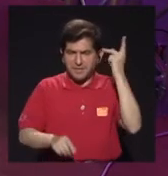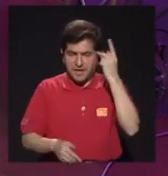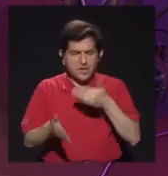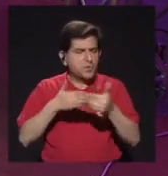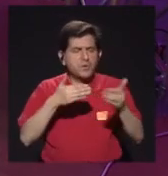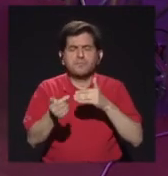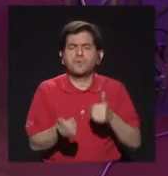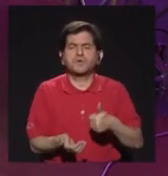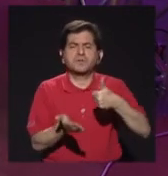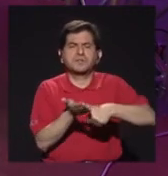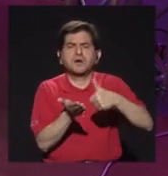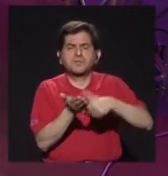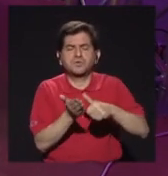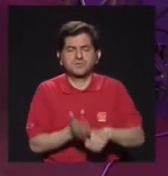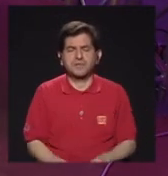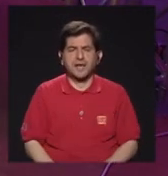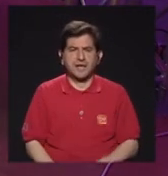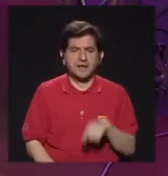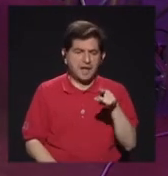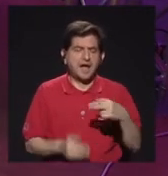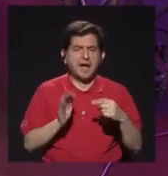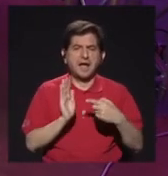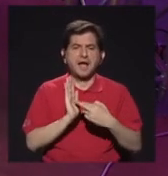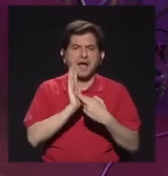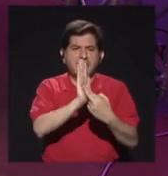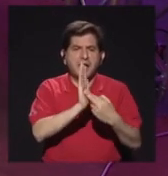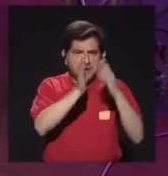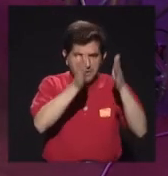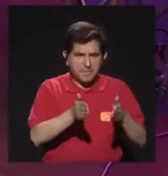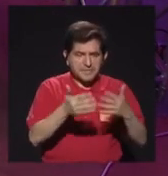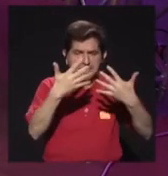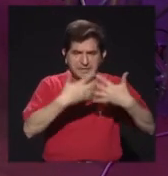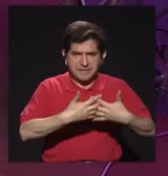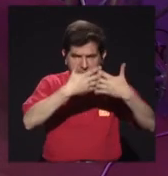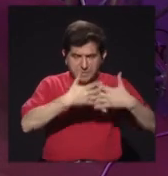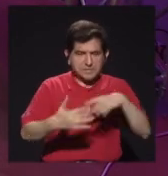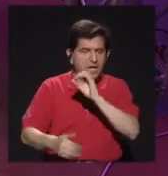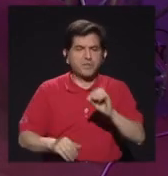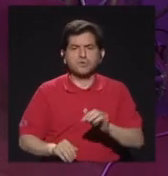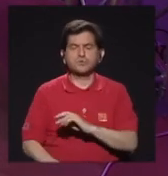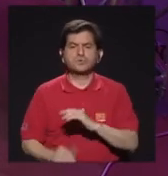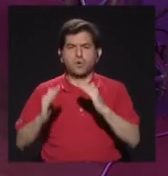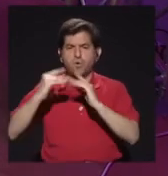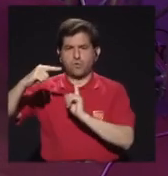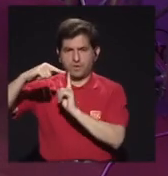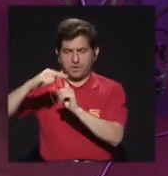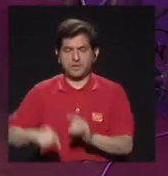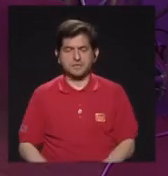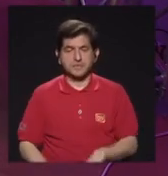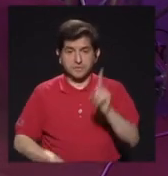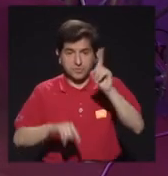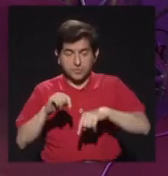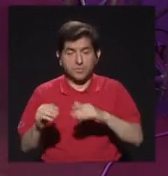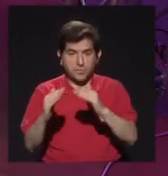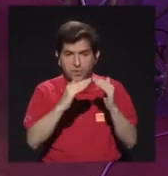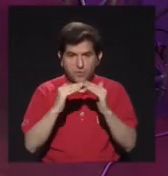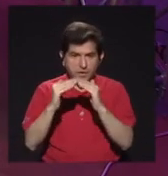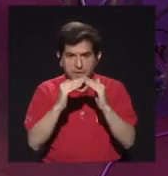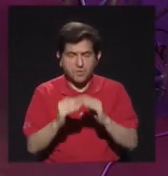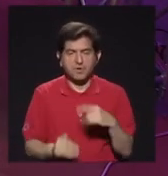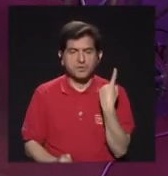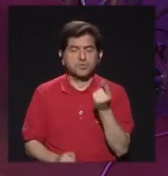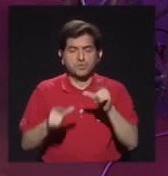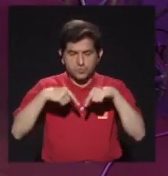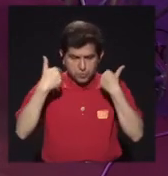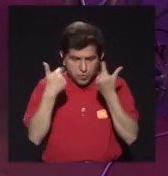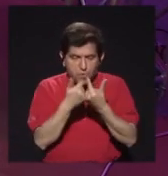votar por un representante de empresarios representante de iglesias no es posible que un diputado bayo represente un solo sector de población pero esto también